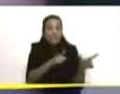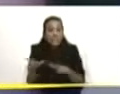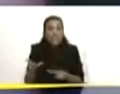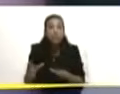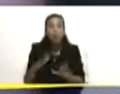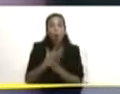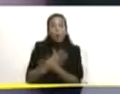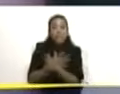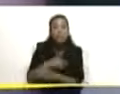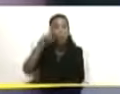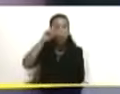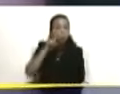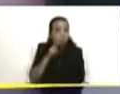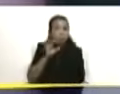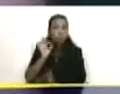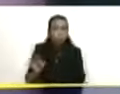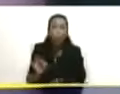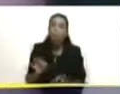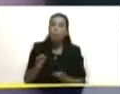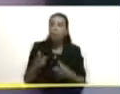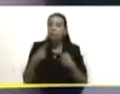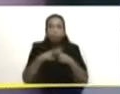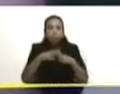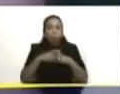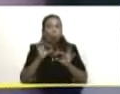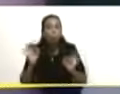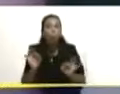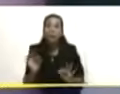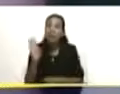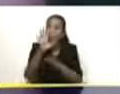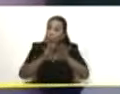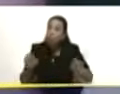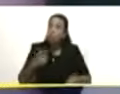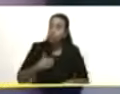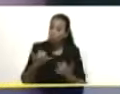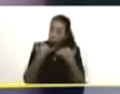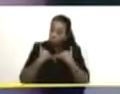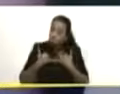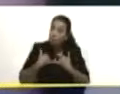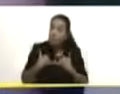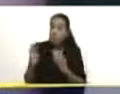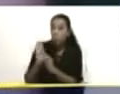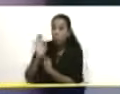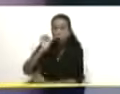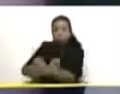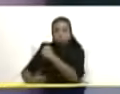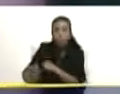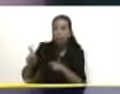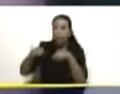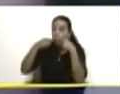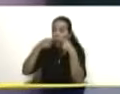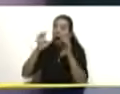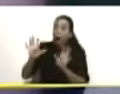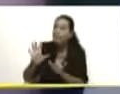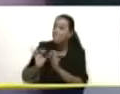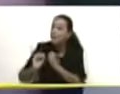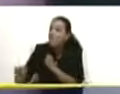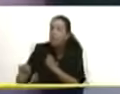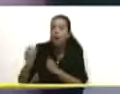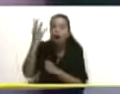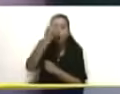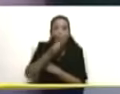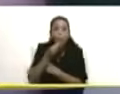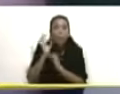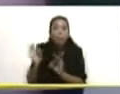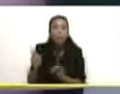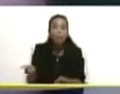vida sexual activa y que cada vez tenemos que crecer en la educación sobre la protección que debemos brindarnos como jóvenes